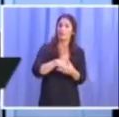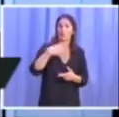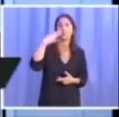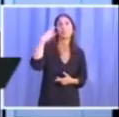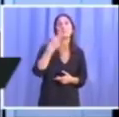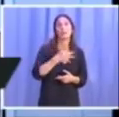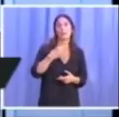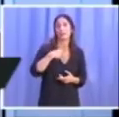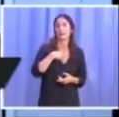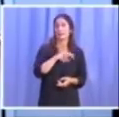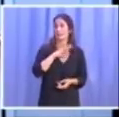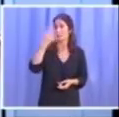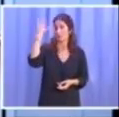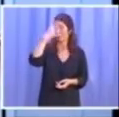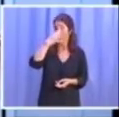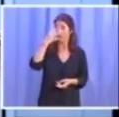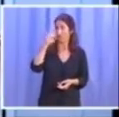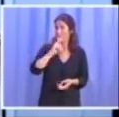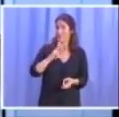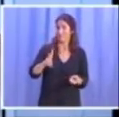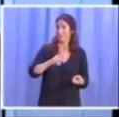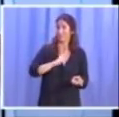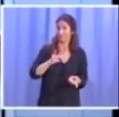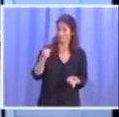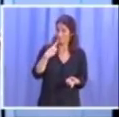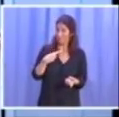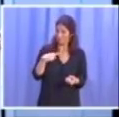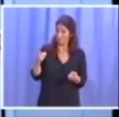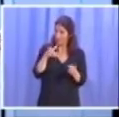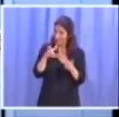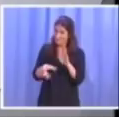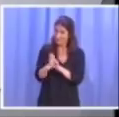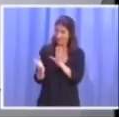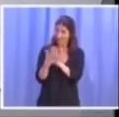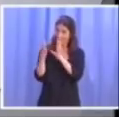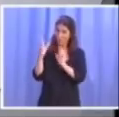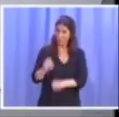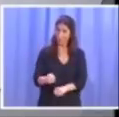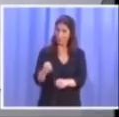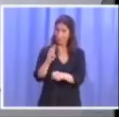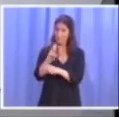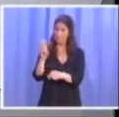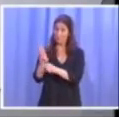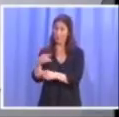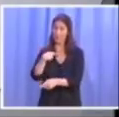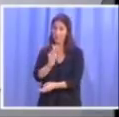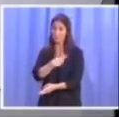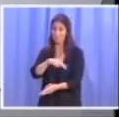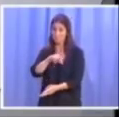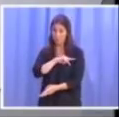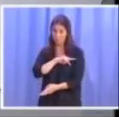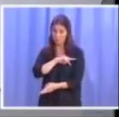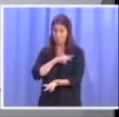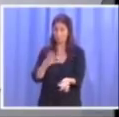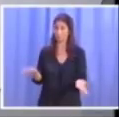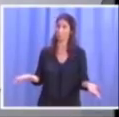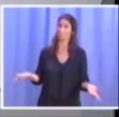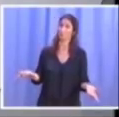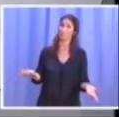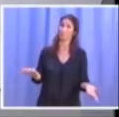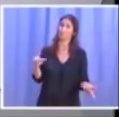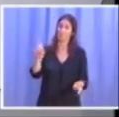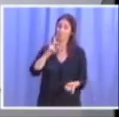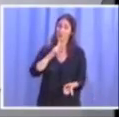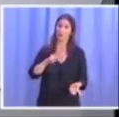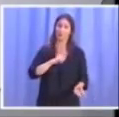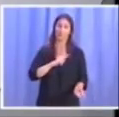señor Salvador, no me ha contestado usted si se va a poner de acuerdo con el Partido Popular y con Vox. Si a usted se le preocupa la ocasión, su sillón, no le preocupa riesgo, las políticas. No me ha